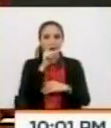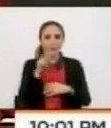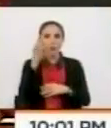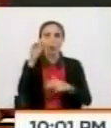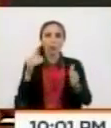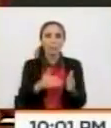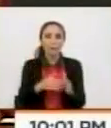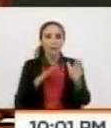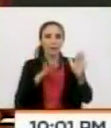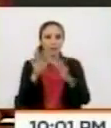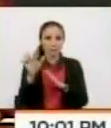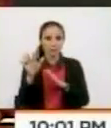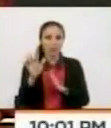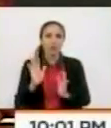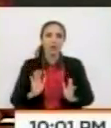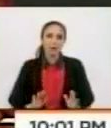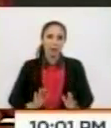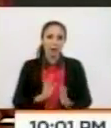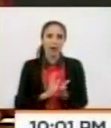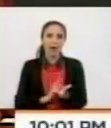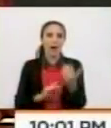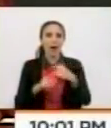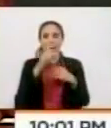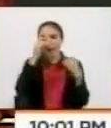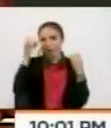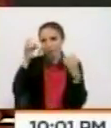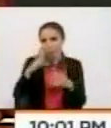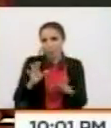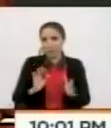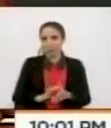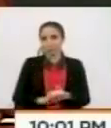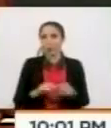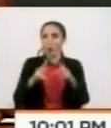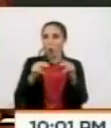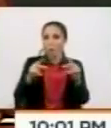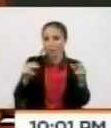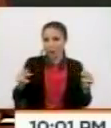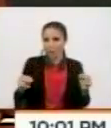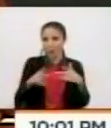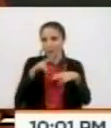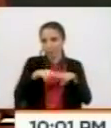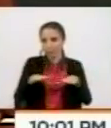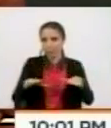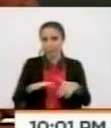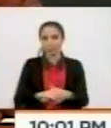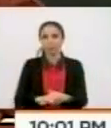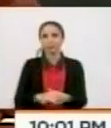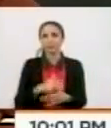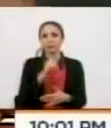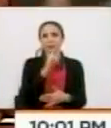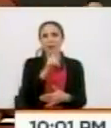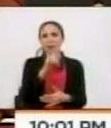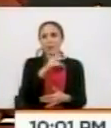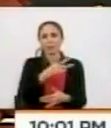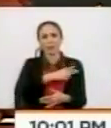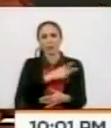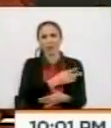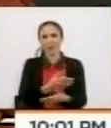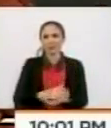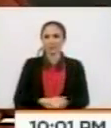psicológica. Esas operaciones tienen el objetivo de lograr afectar un segmento. Quizás las grandes